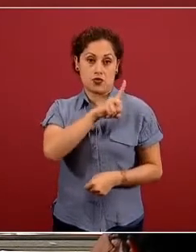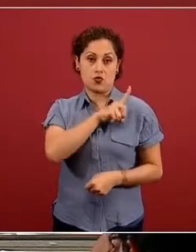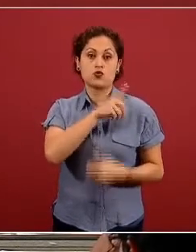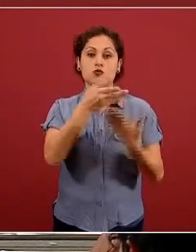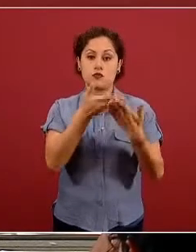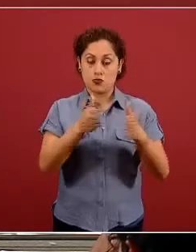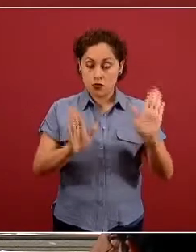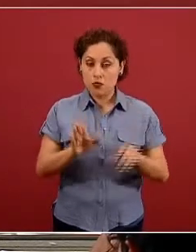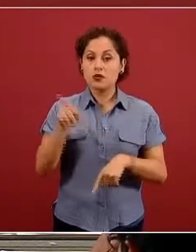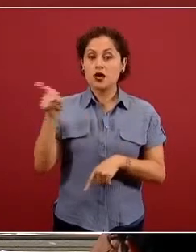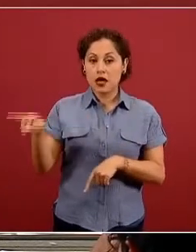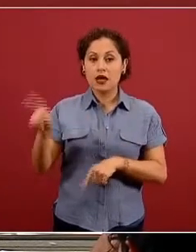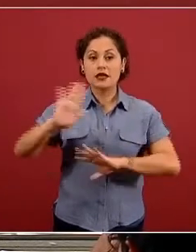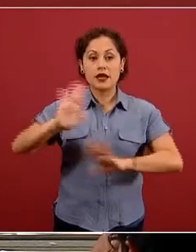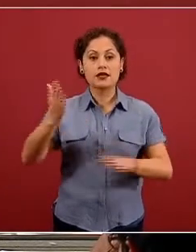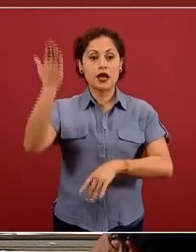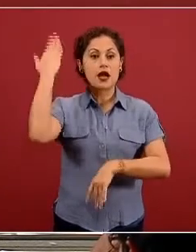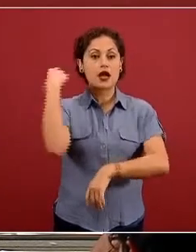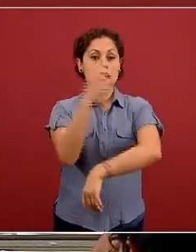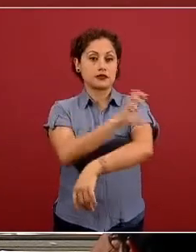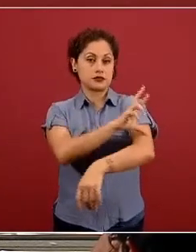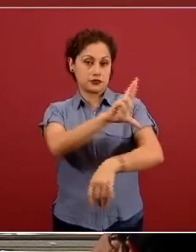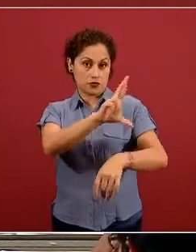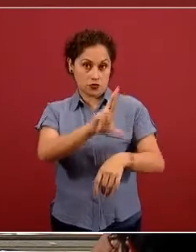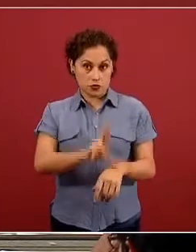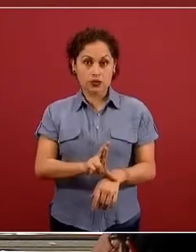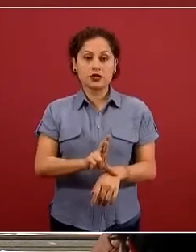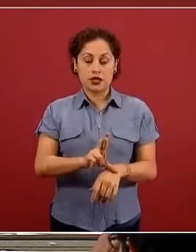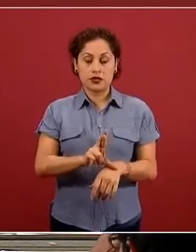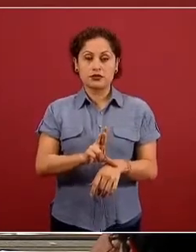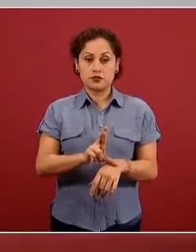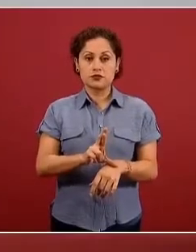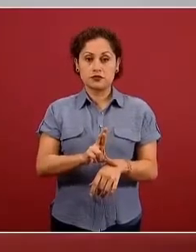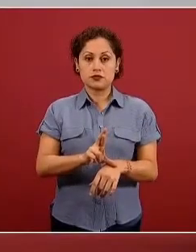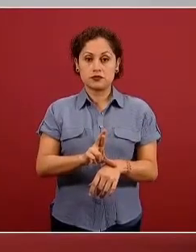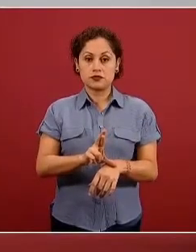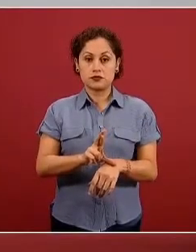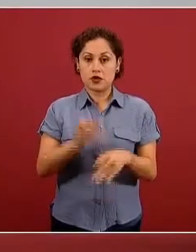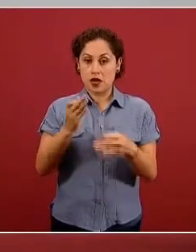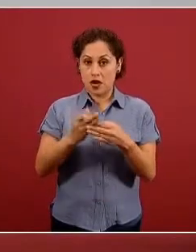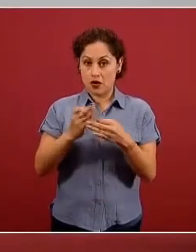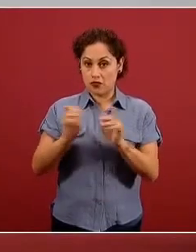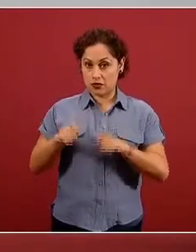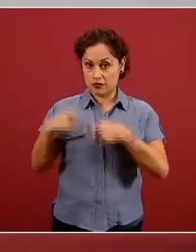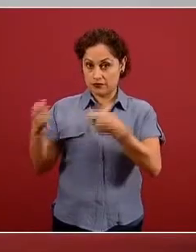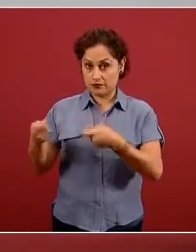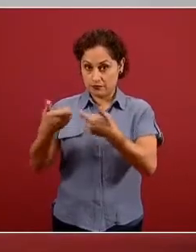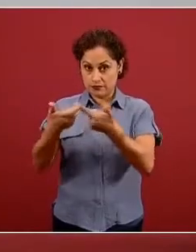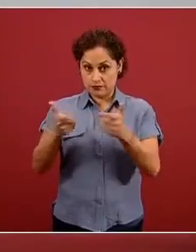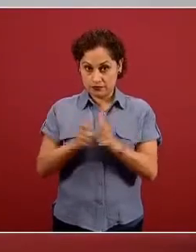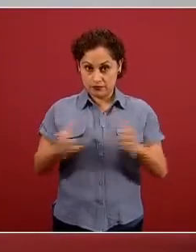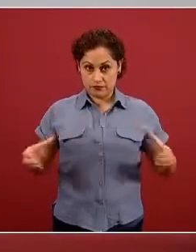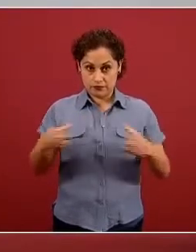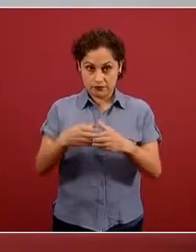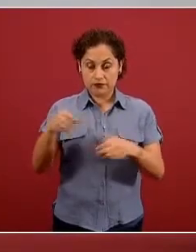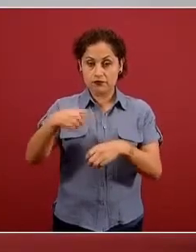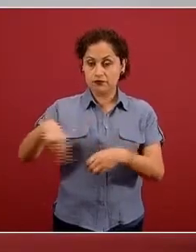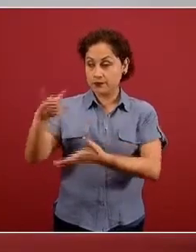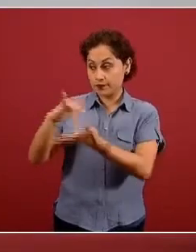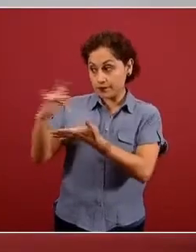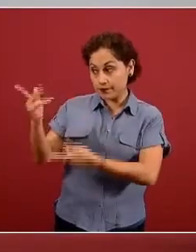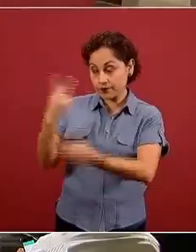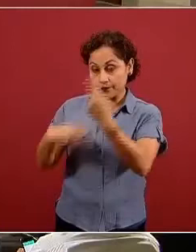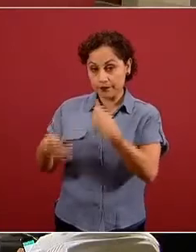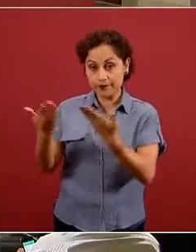ha estado al frente de la coordinación de este empeño en esta condición particular. Muchas gracias, doctora de la